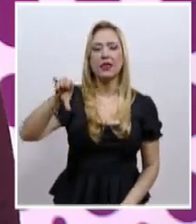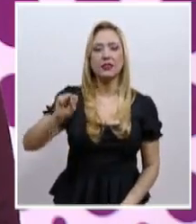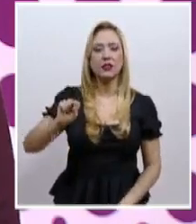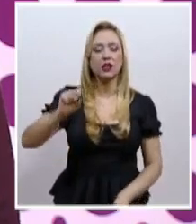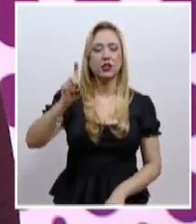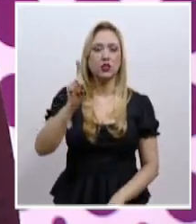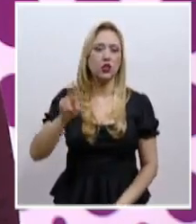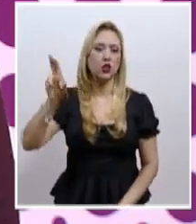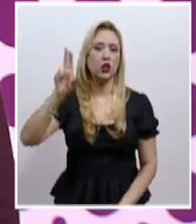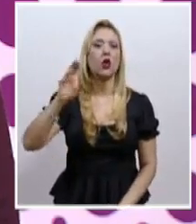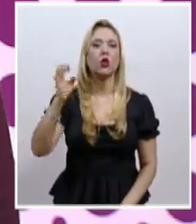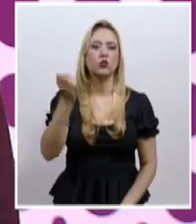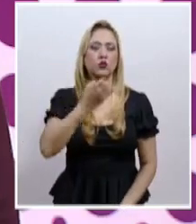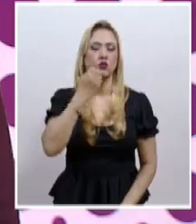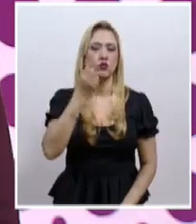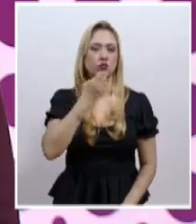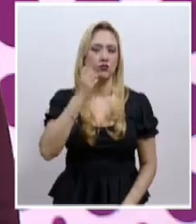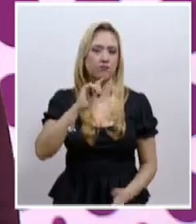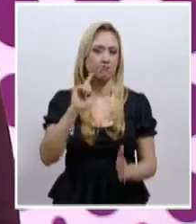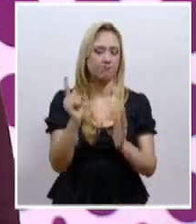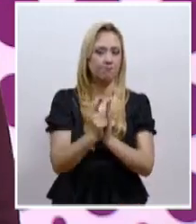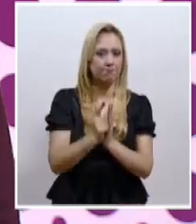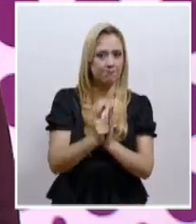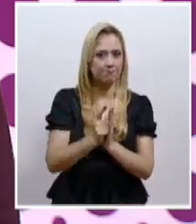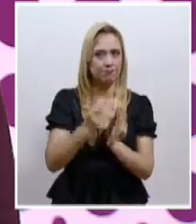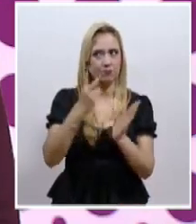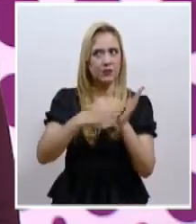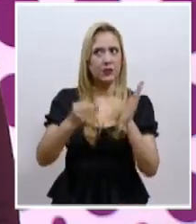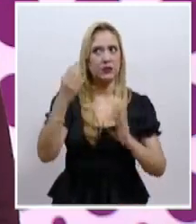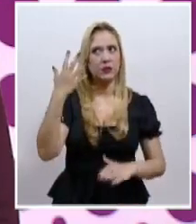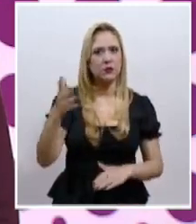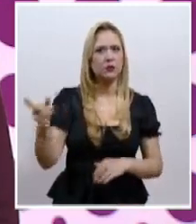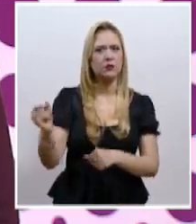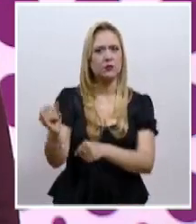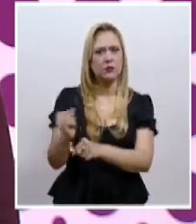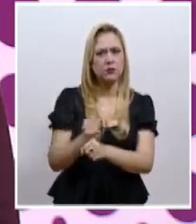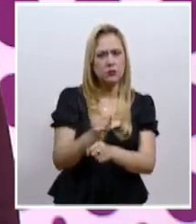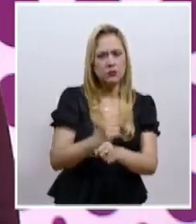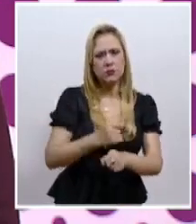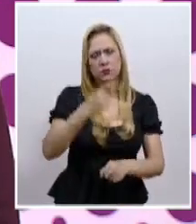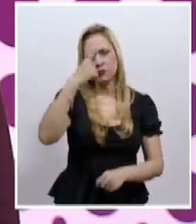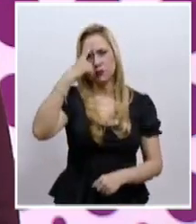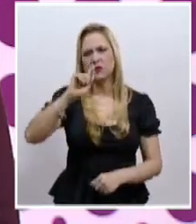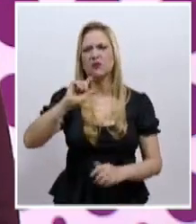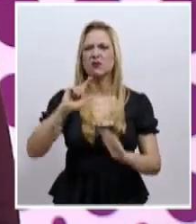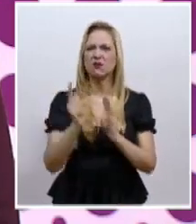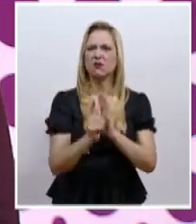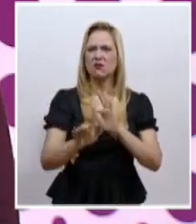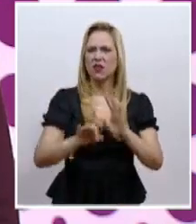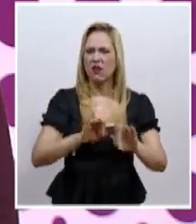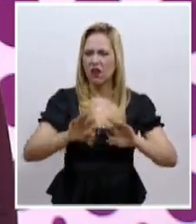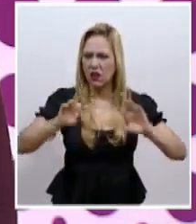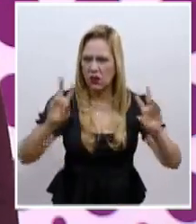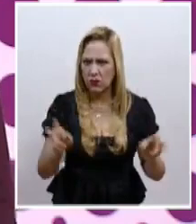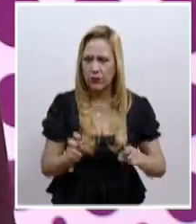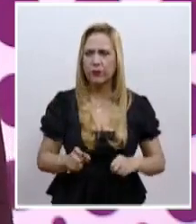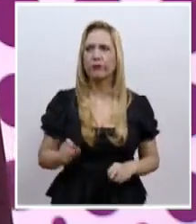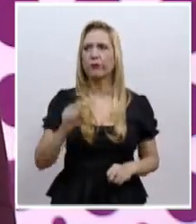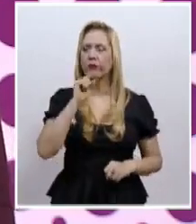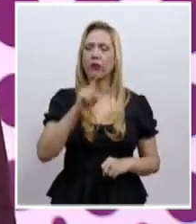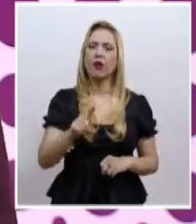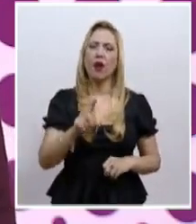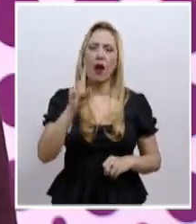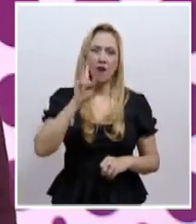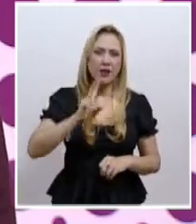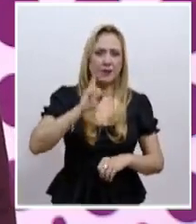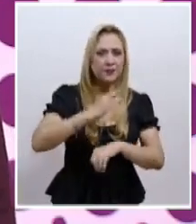Mason University School of Law. Desde 2005 ha desarrollado un programa de investigación empírica de la justicia laboral, ha diseñado e implementado programas piloto en